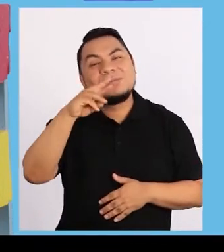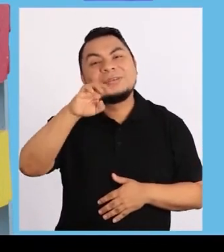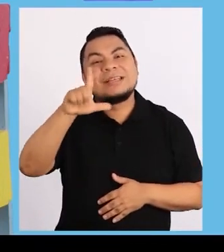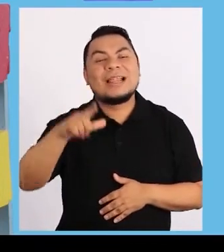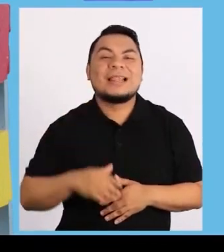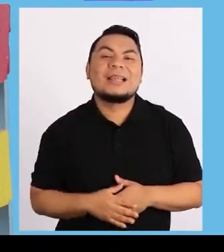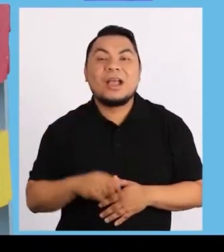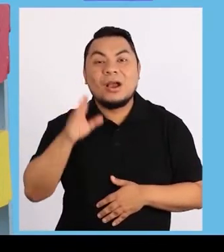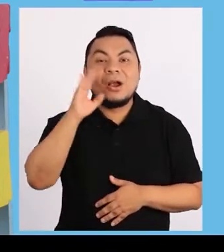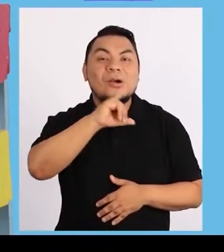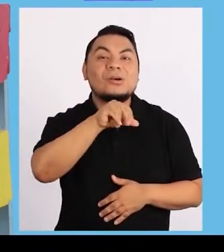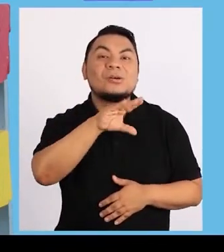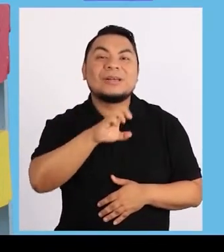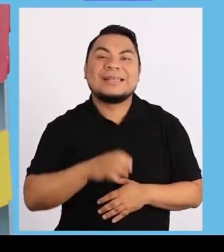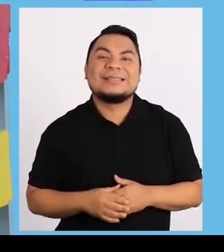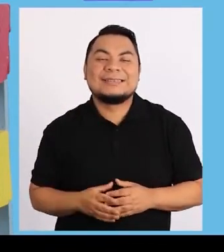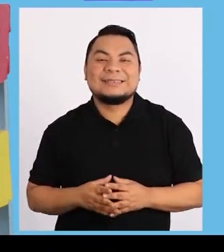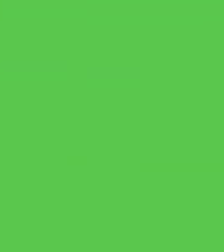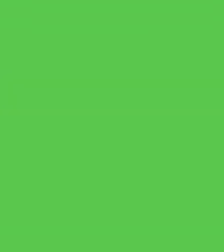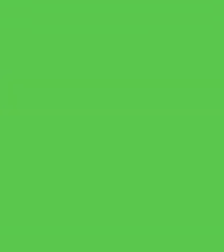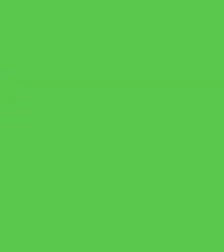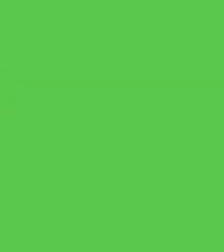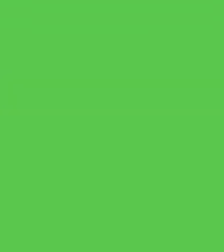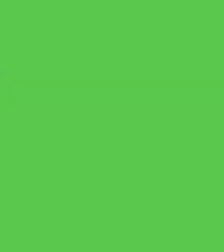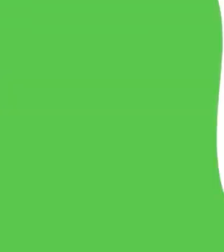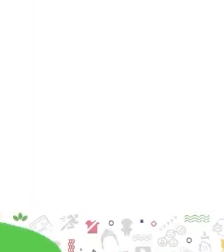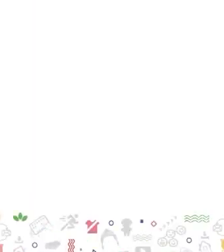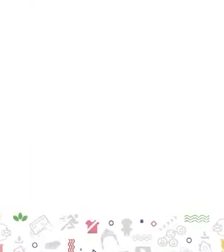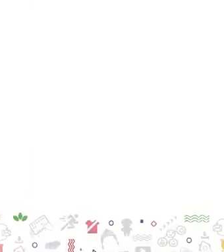¡Hola, Michelle! ¡Hola, Jorge!